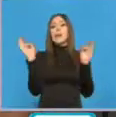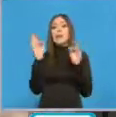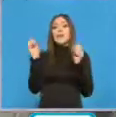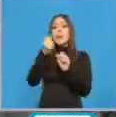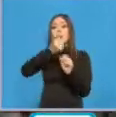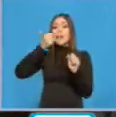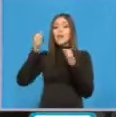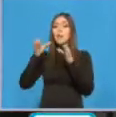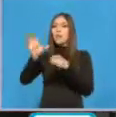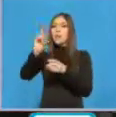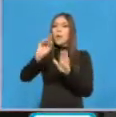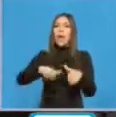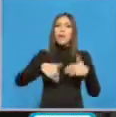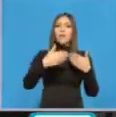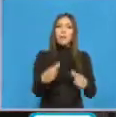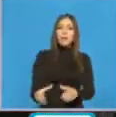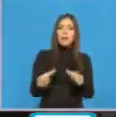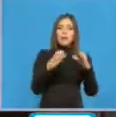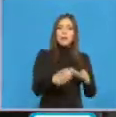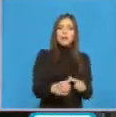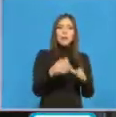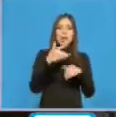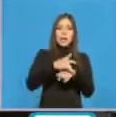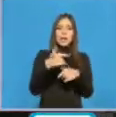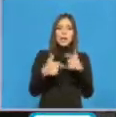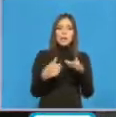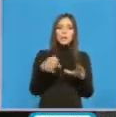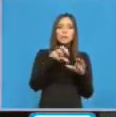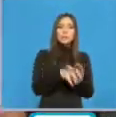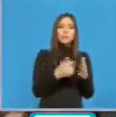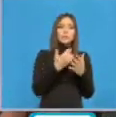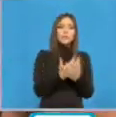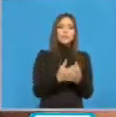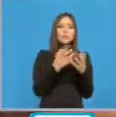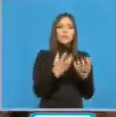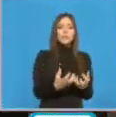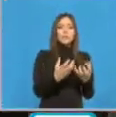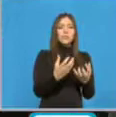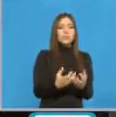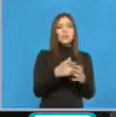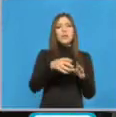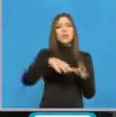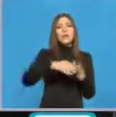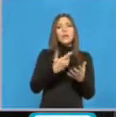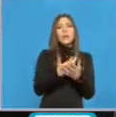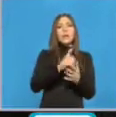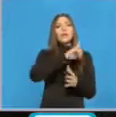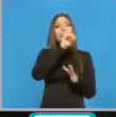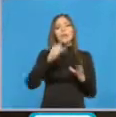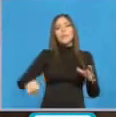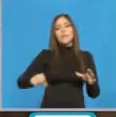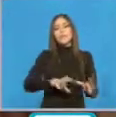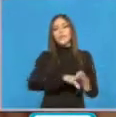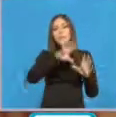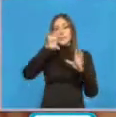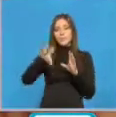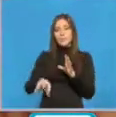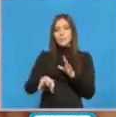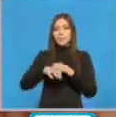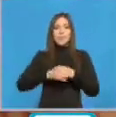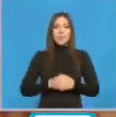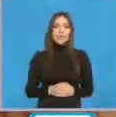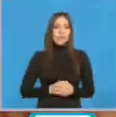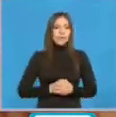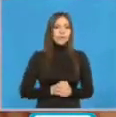Y Lili, por favor, aquí me Sí. vas a ir haciendo favor de irle moviendo. Muchas gracias, Claro, Kike. yo En le lo que yo muevo. me Ay. voy del otro lado. Ahora, Kike, me voy contigo. Tenemos